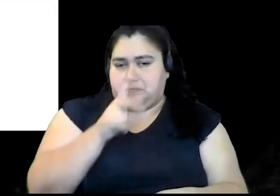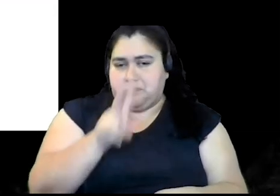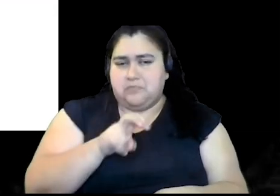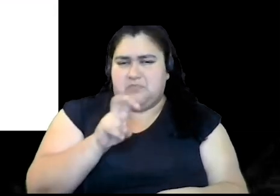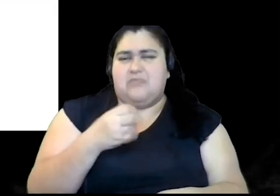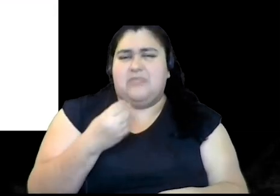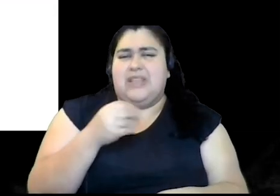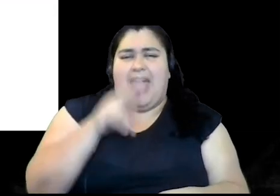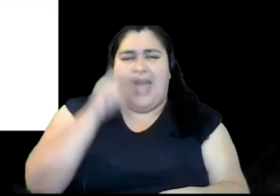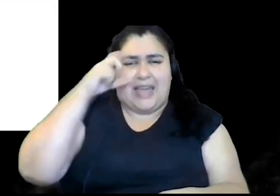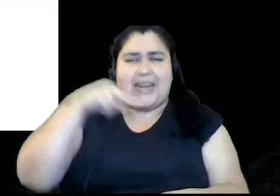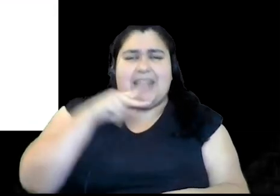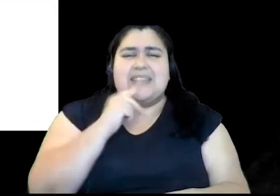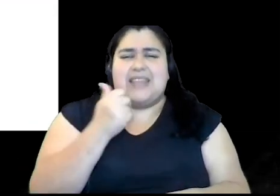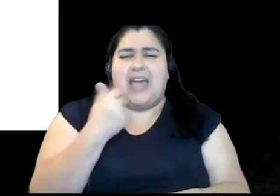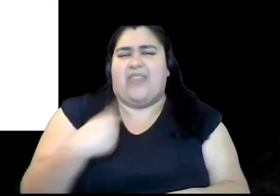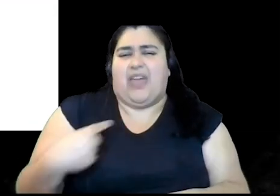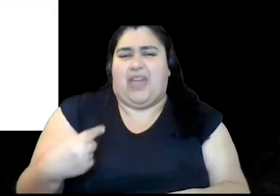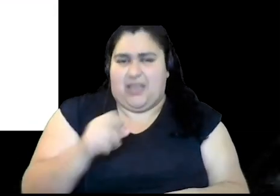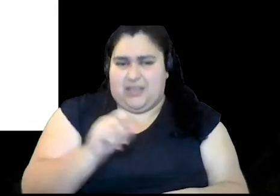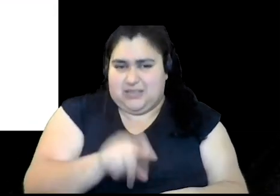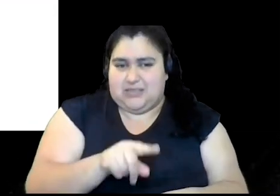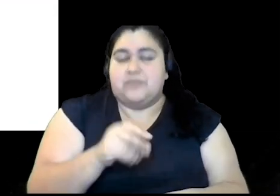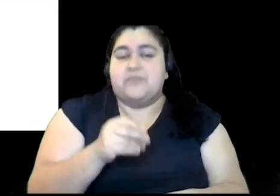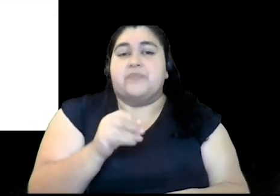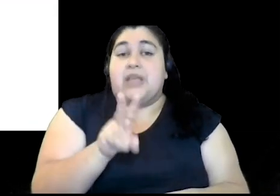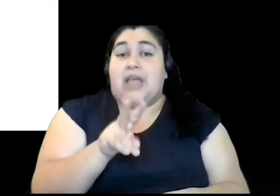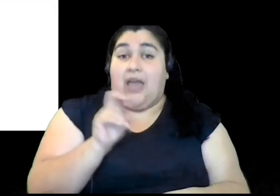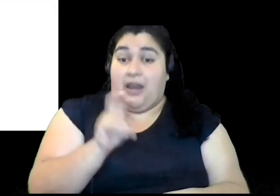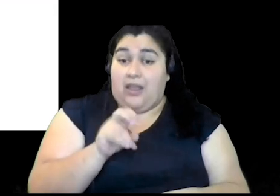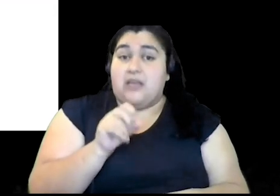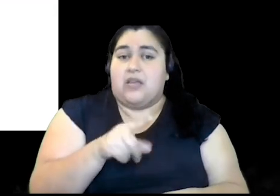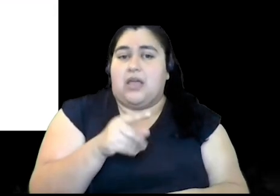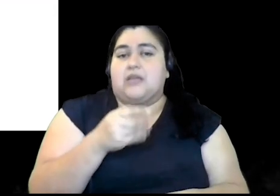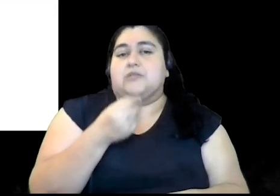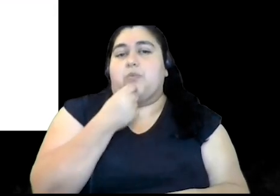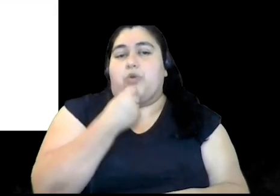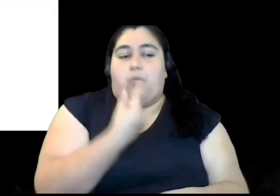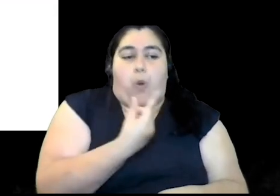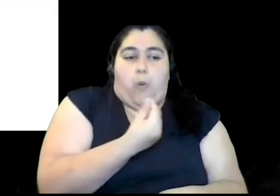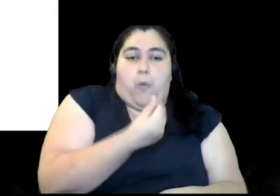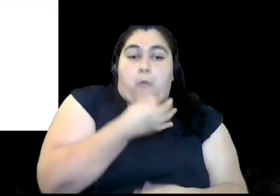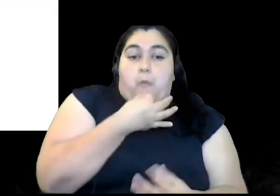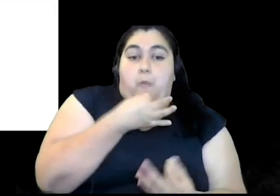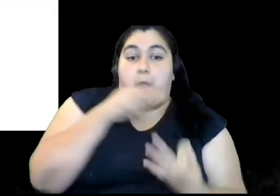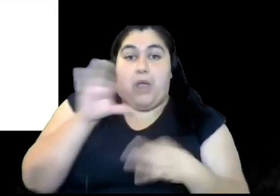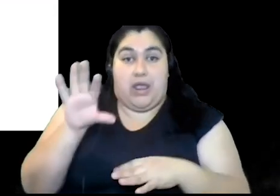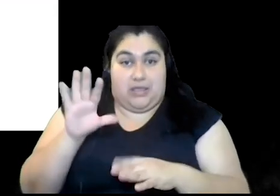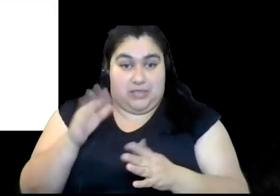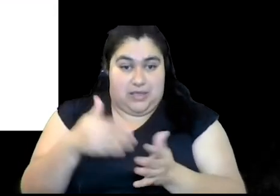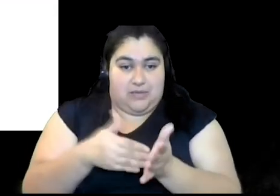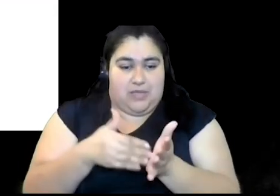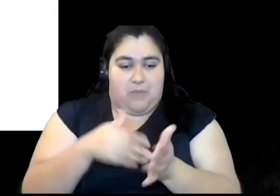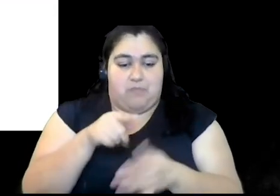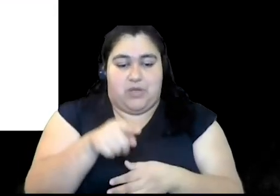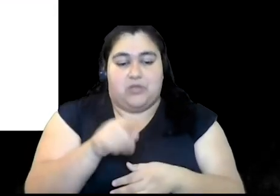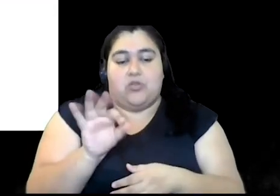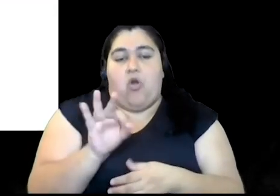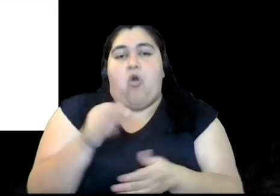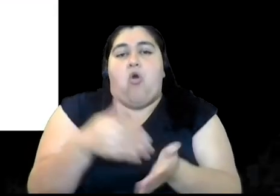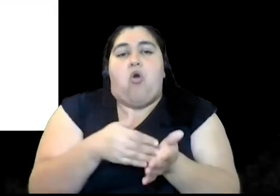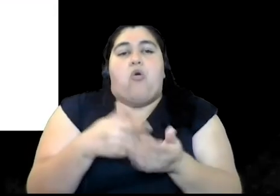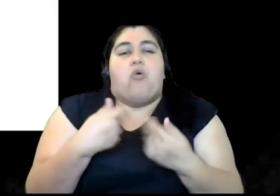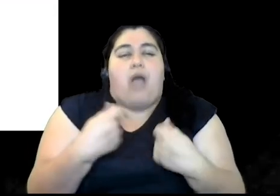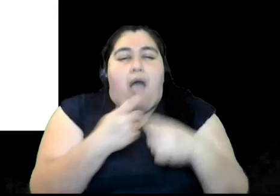qué me refiero? Al, Cuando hablo de la renta me refiero al valor de venta del activo financiero o al